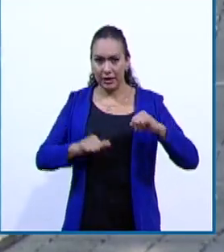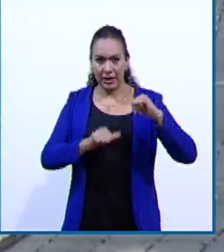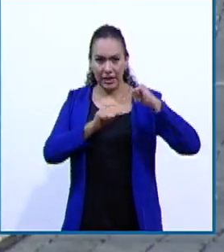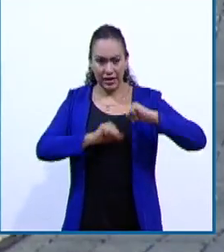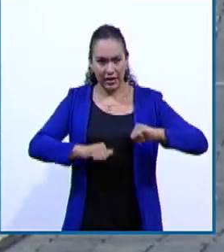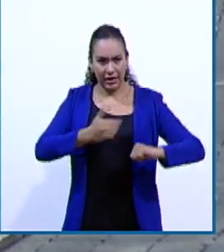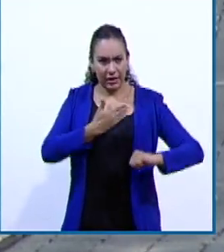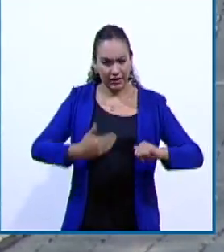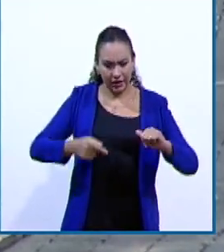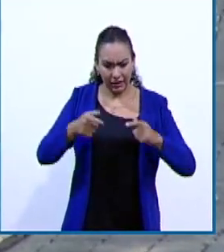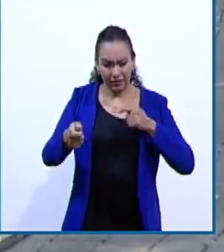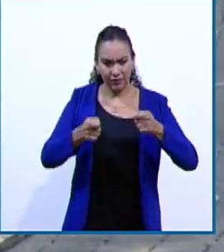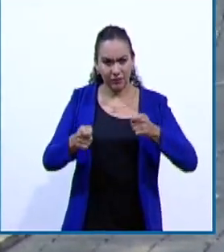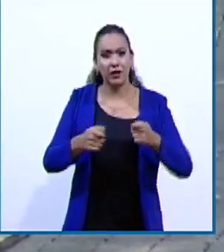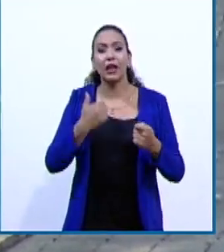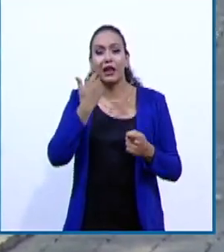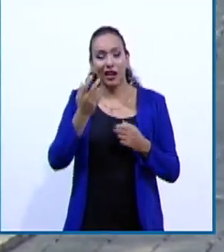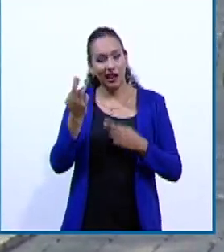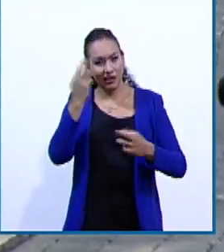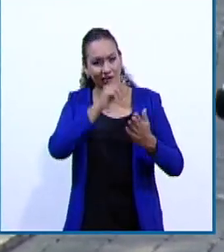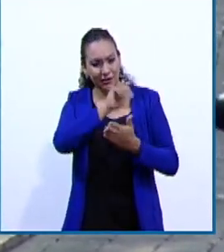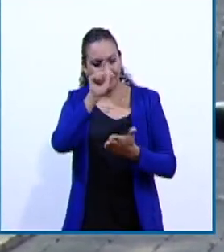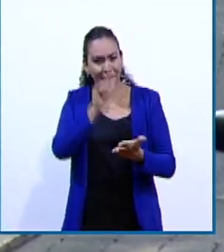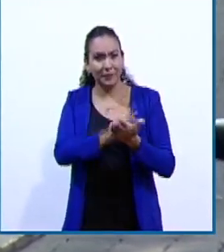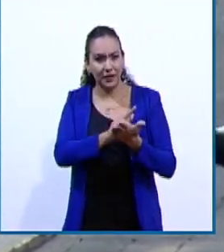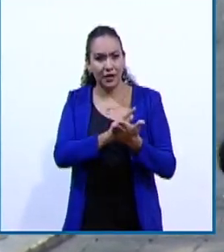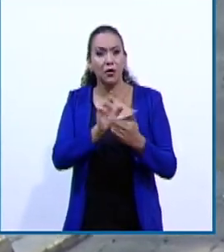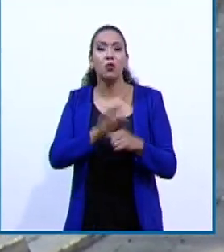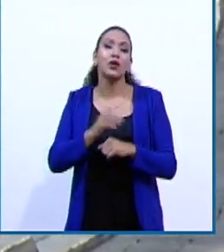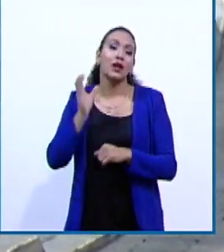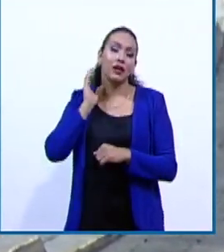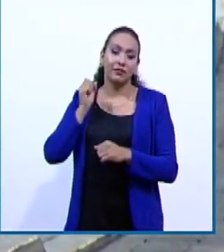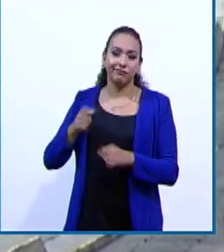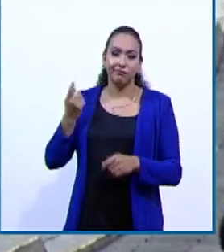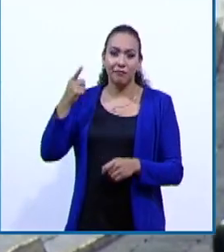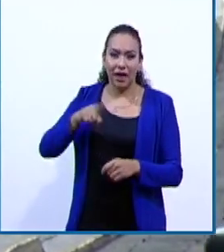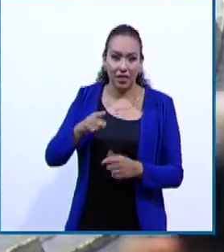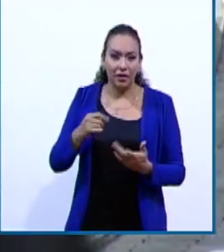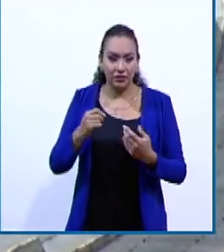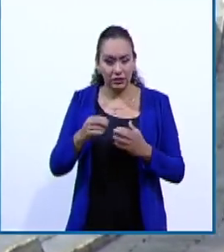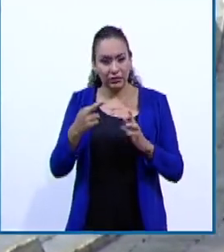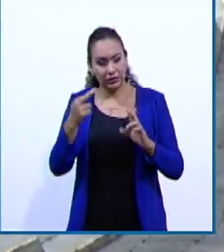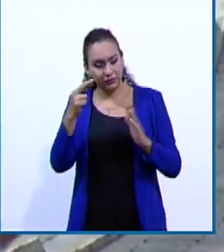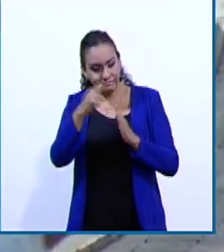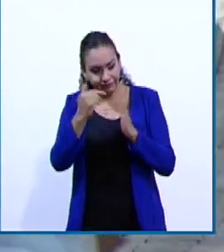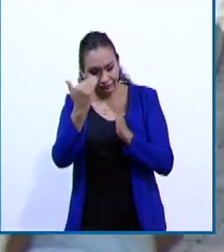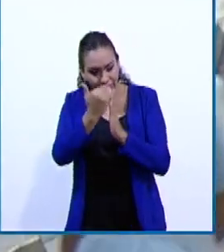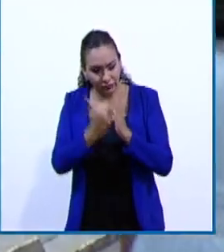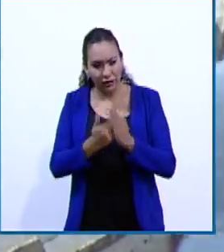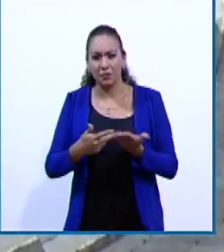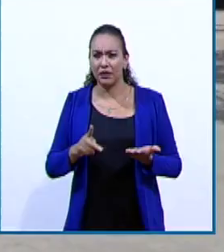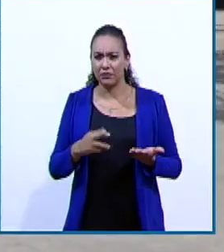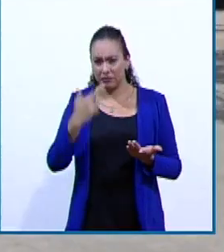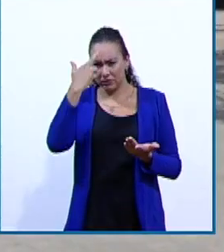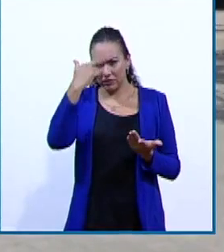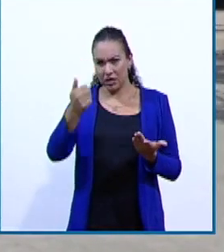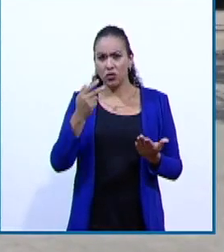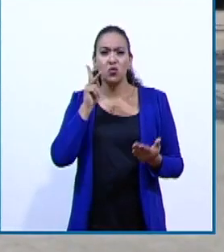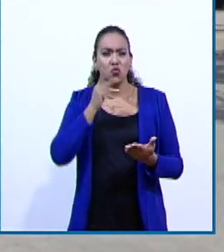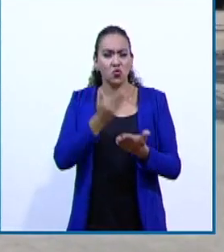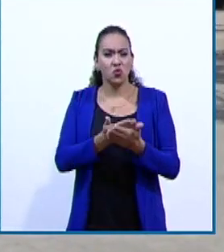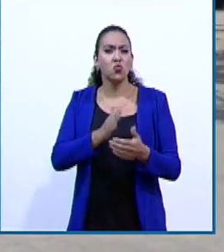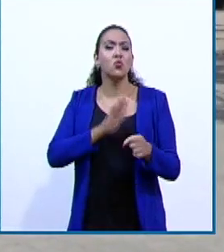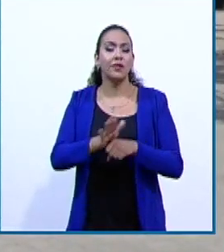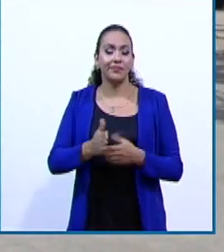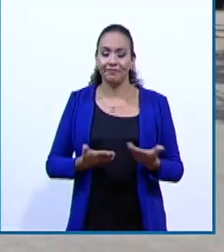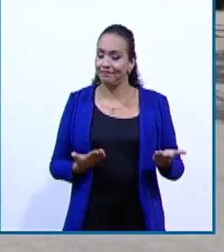formular observaciones a las leyes aprobadas por el Congreso local. En concreto, no se justificó y motivó la premura para que el dictamen